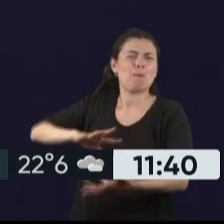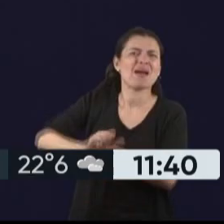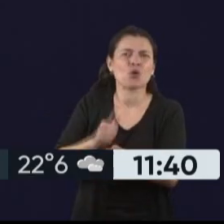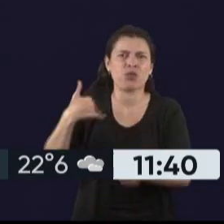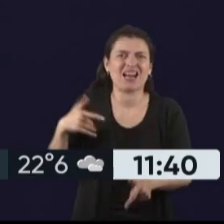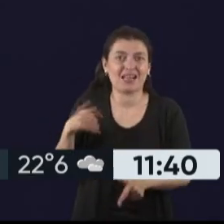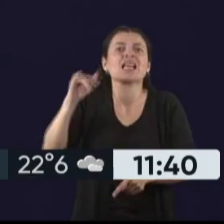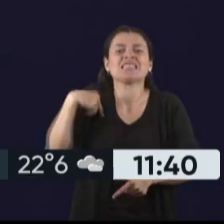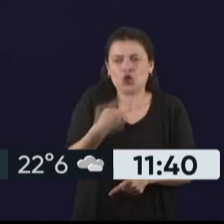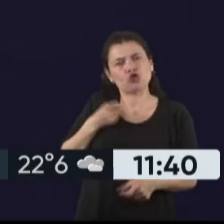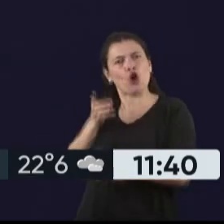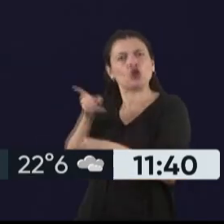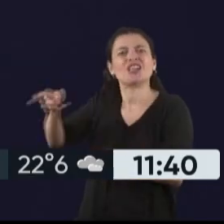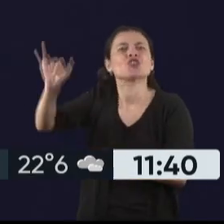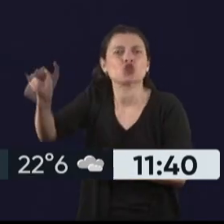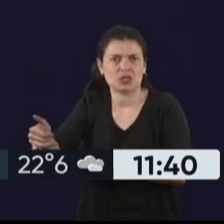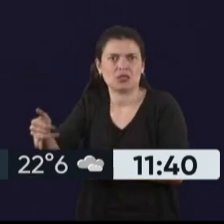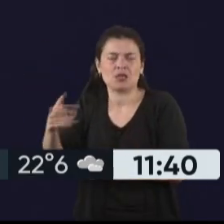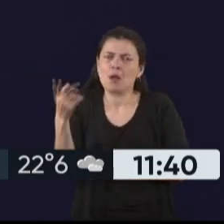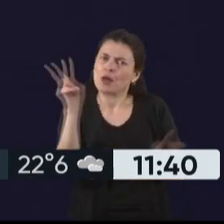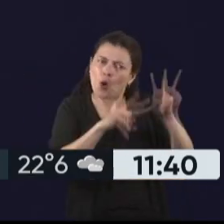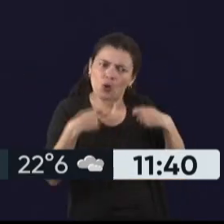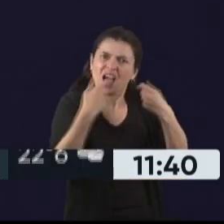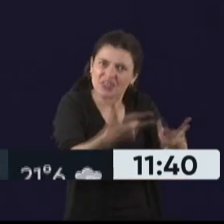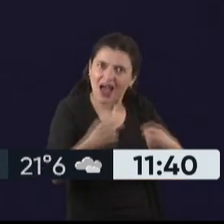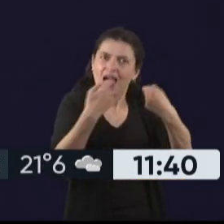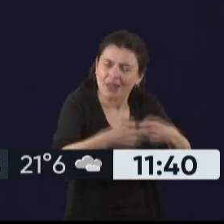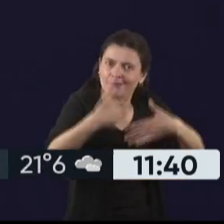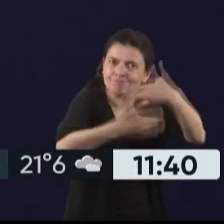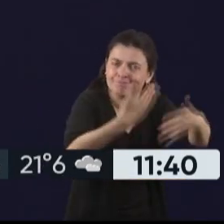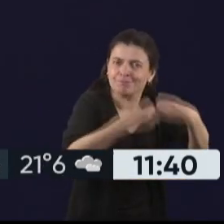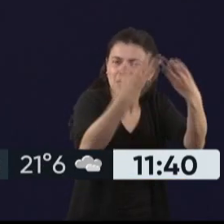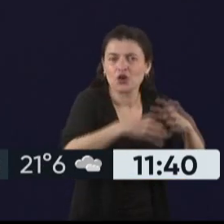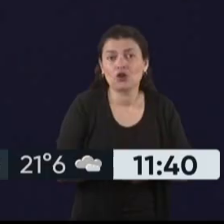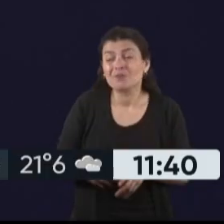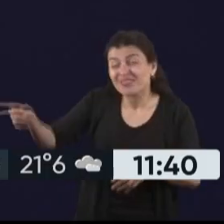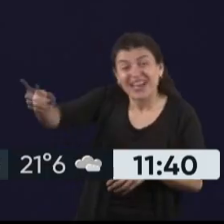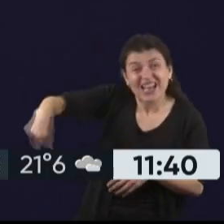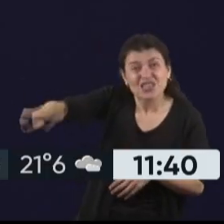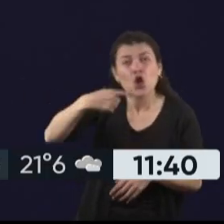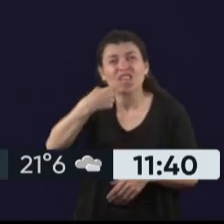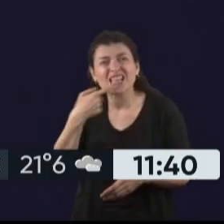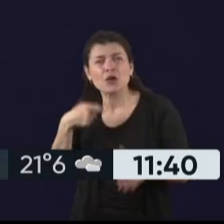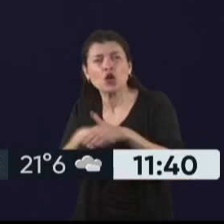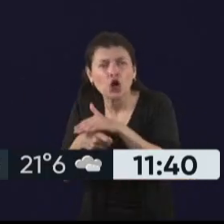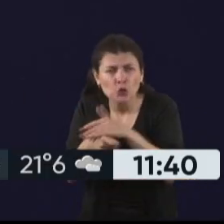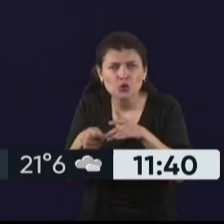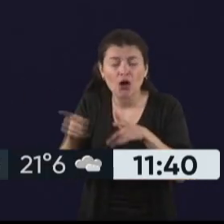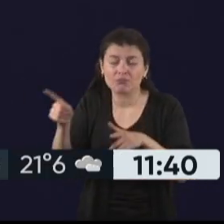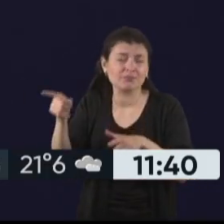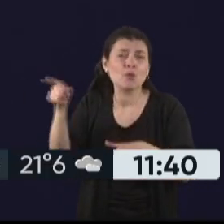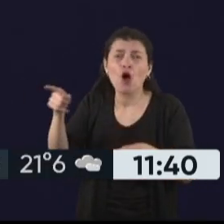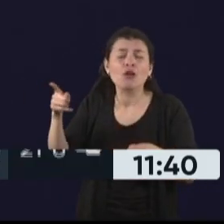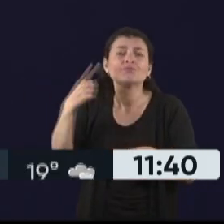los... Es bastante gracioso, ¿no? Te hablan de corrupción los que tienen a su líder político preso, a quienes